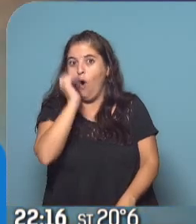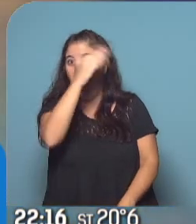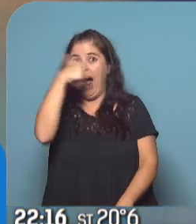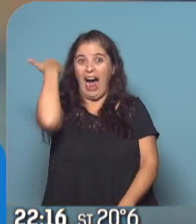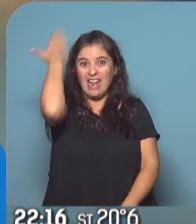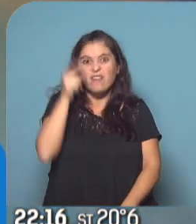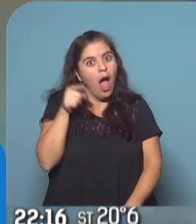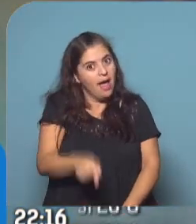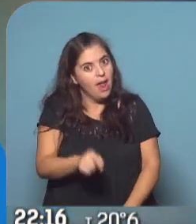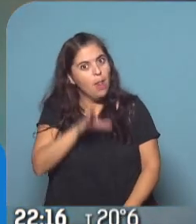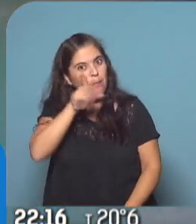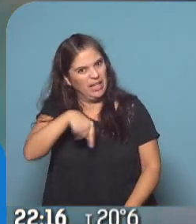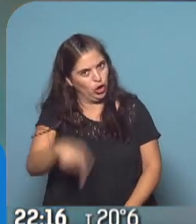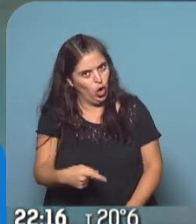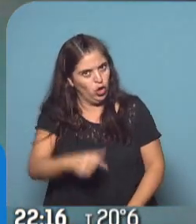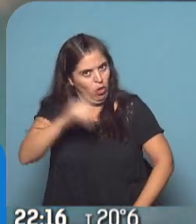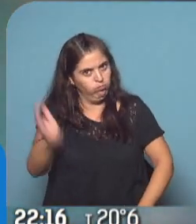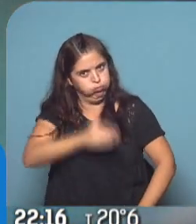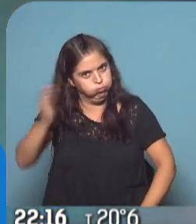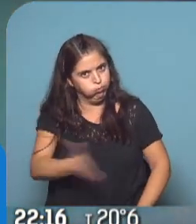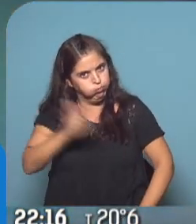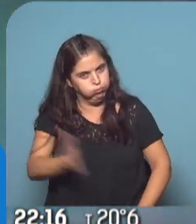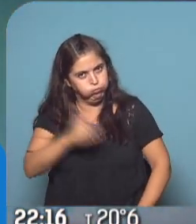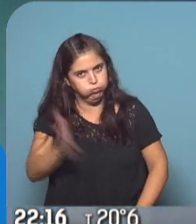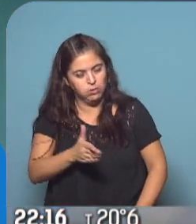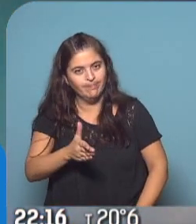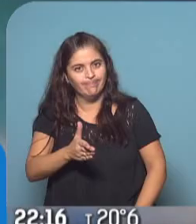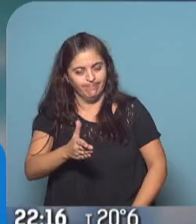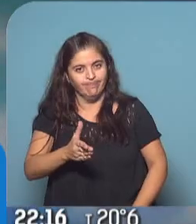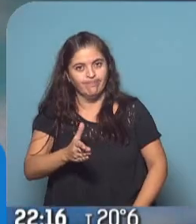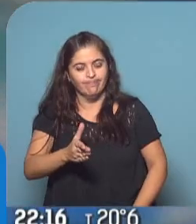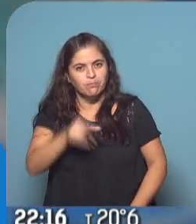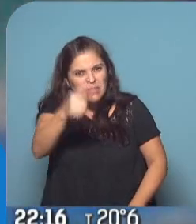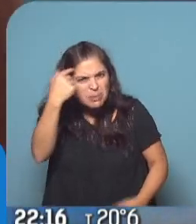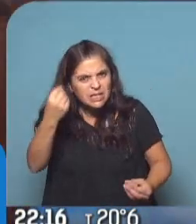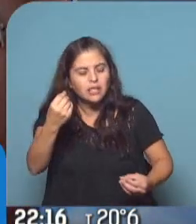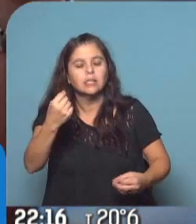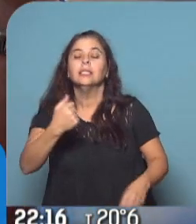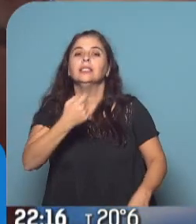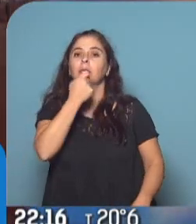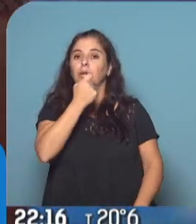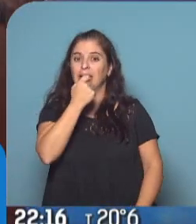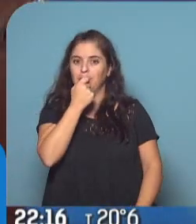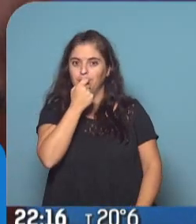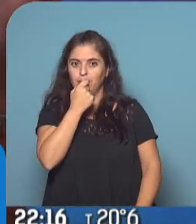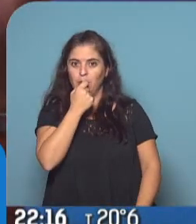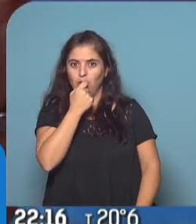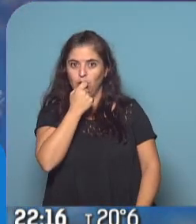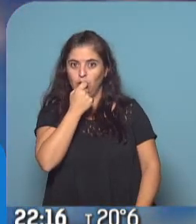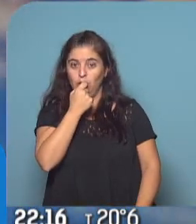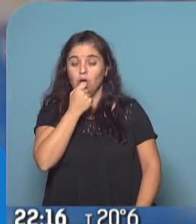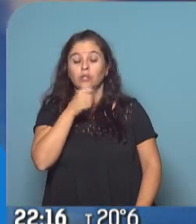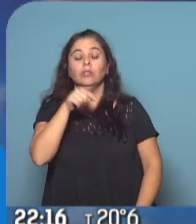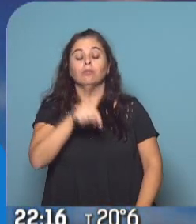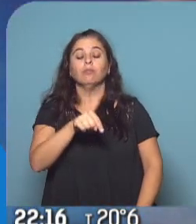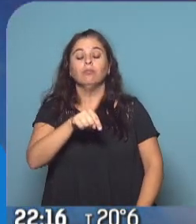como, digamos que está nervioso. Si recordamos ahora demográficamente, tenemos, desde el Líbano a Irak, tenemos mayoría de población chiita.